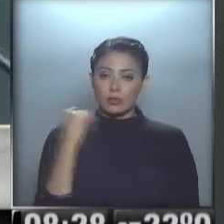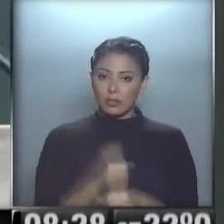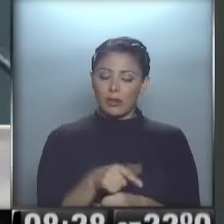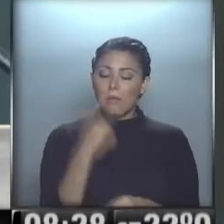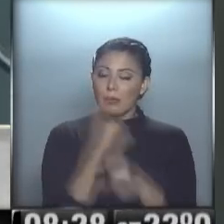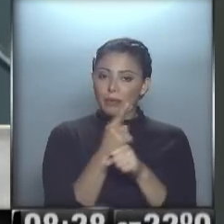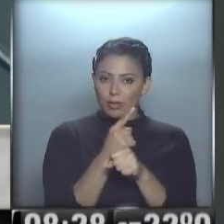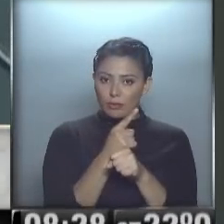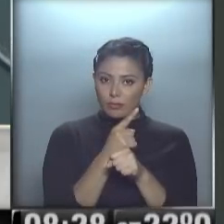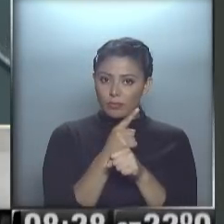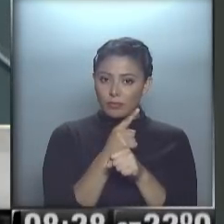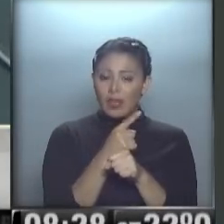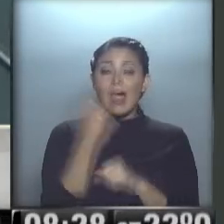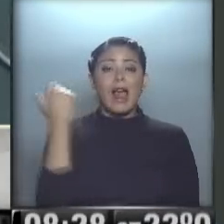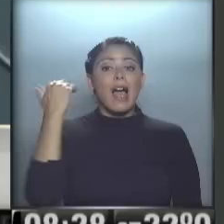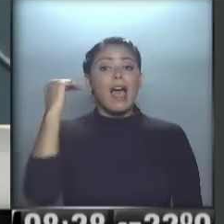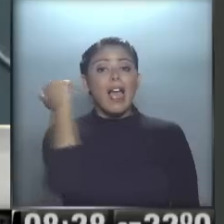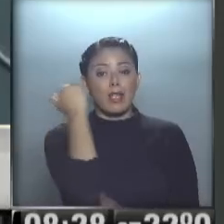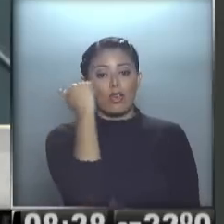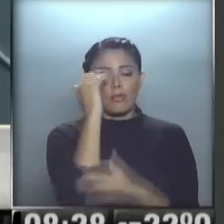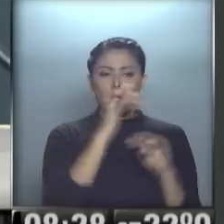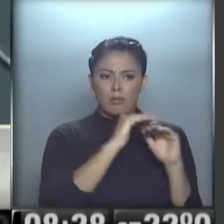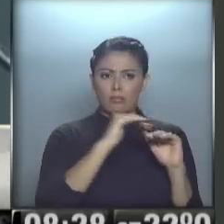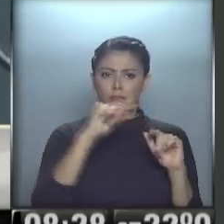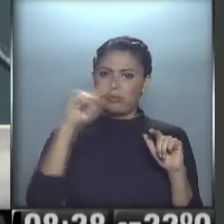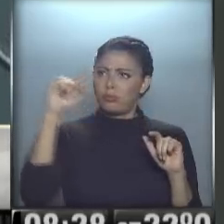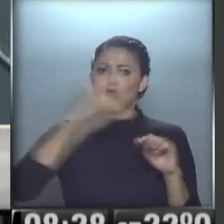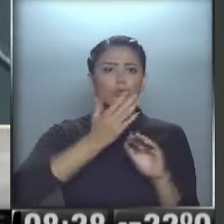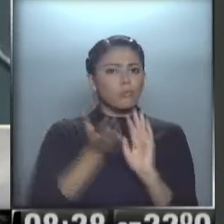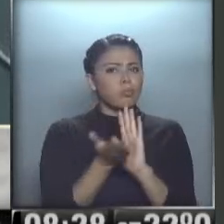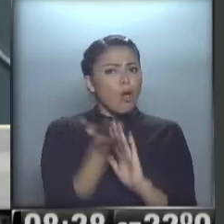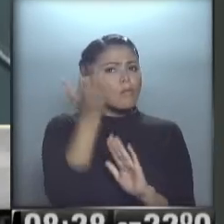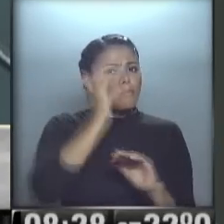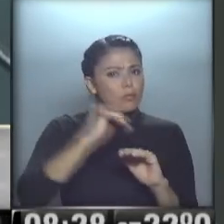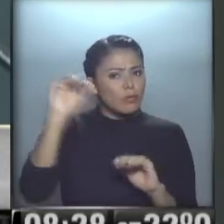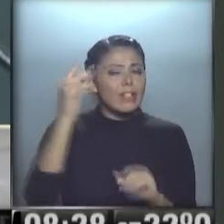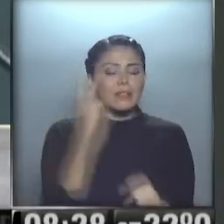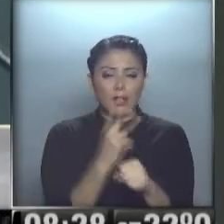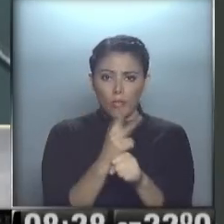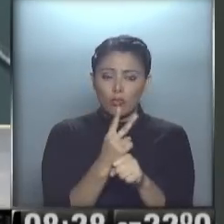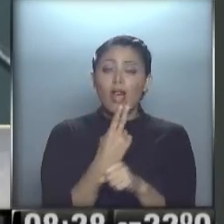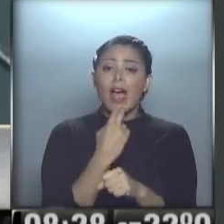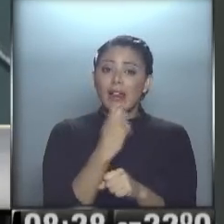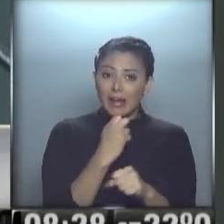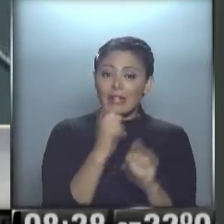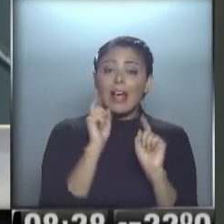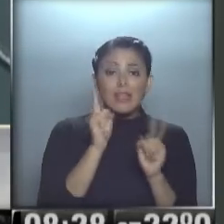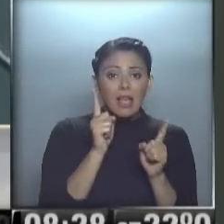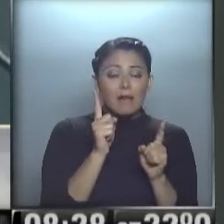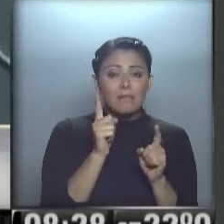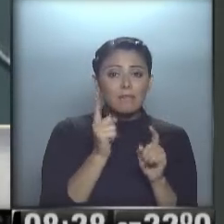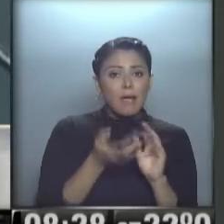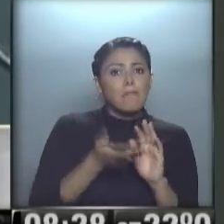primero que la tasa de crecimiento económico ha sido muy vigorosa en segundo lugar la tasa de crecimiento energético ha sido más vigorosa